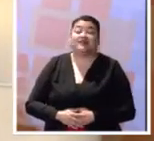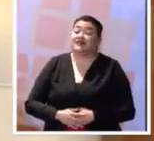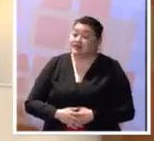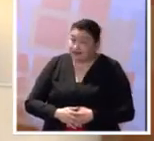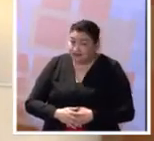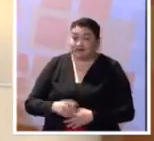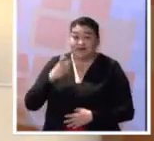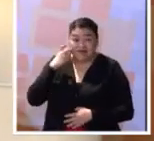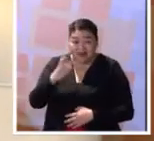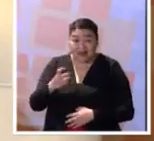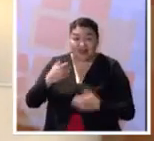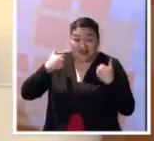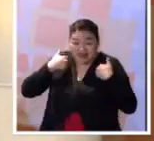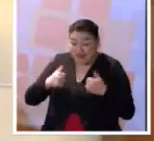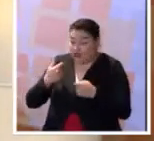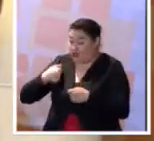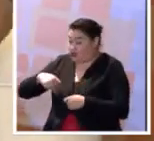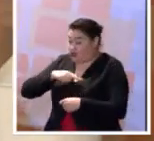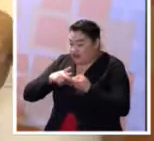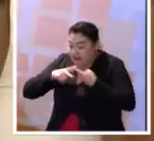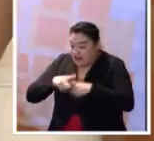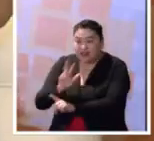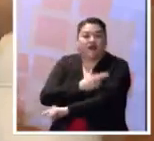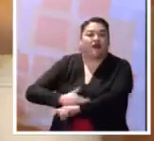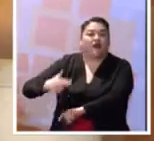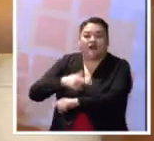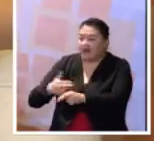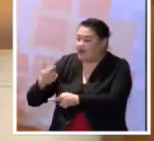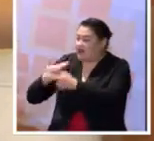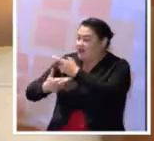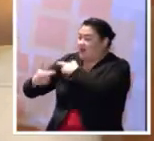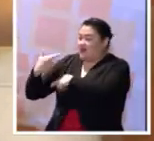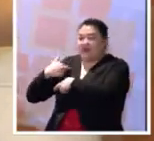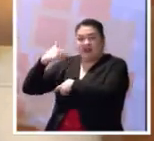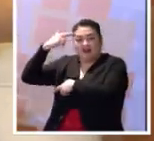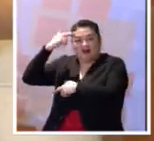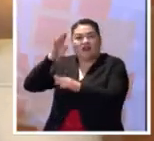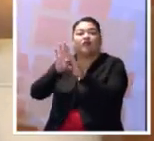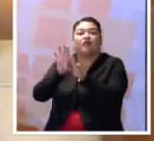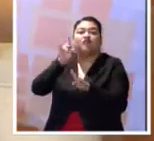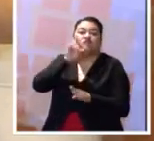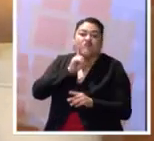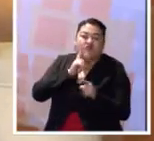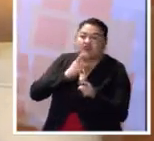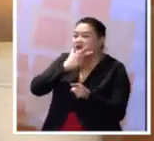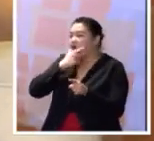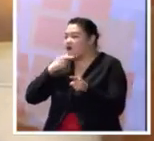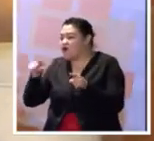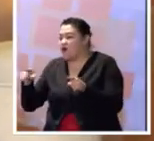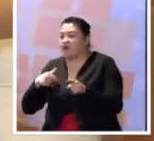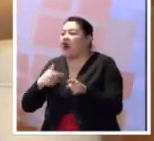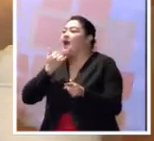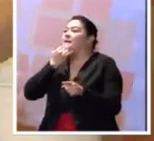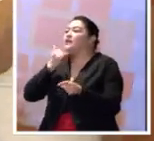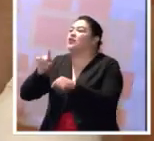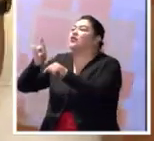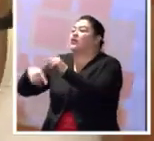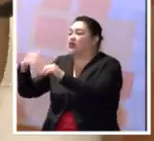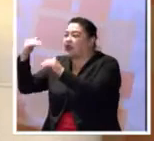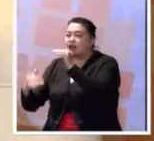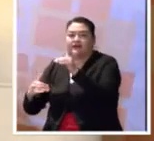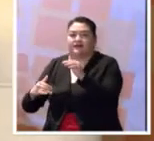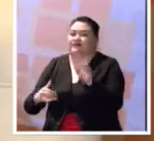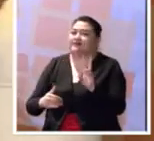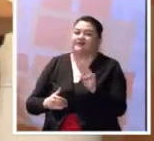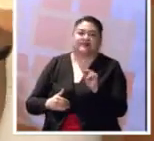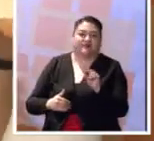de reconocer la naturaleza misma de las cuotas, de la paridad y la regla de alternancia. Entonces, efectivamente, esa